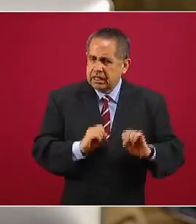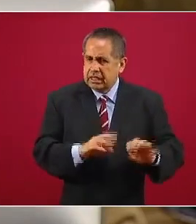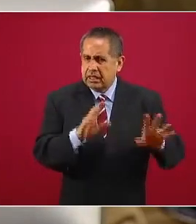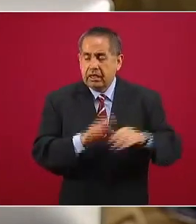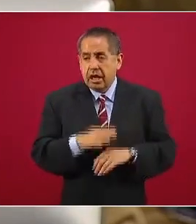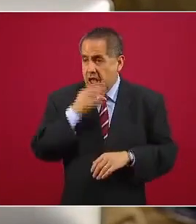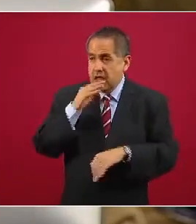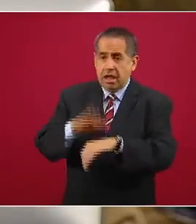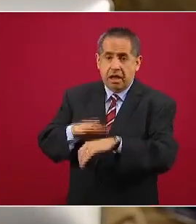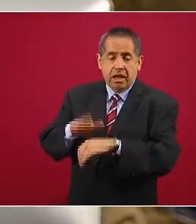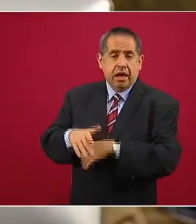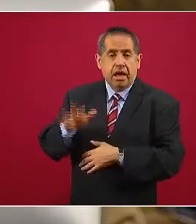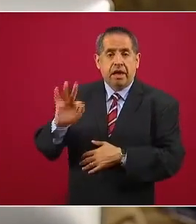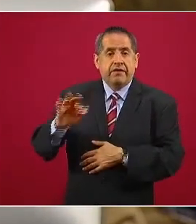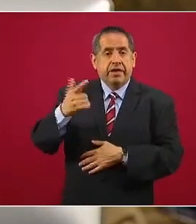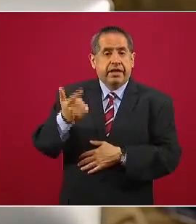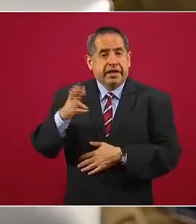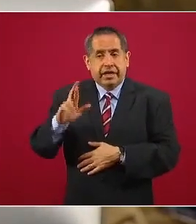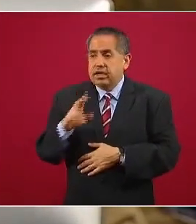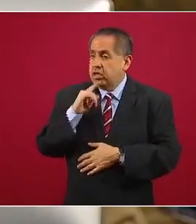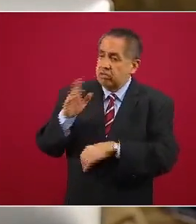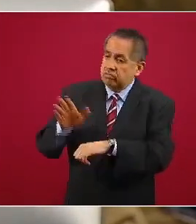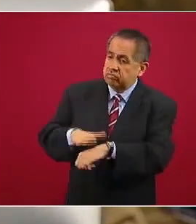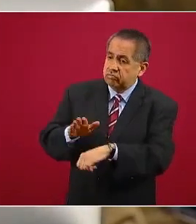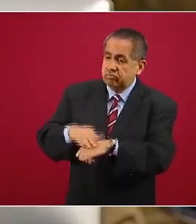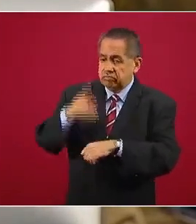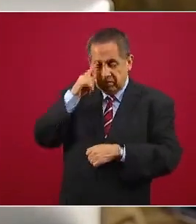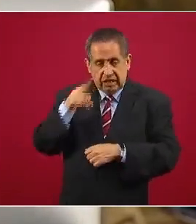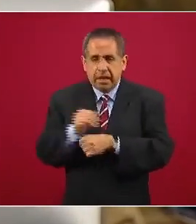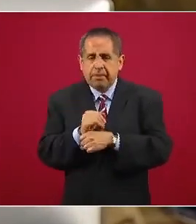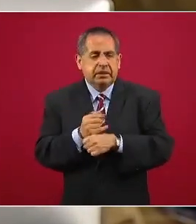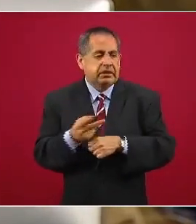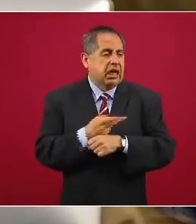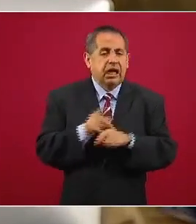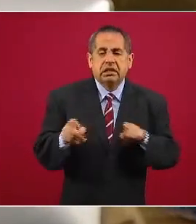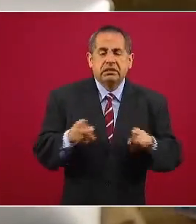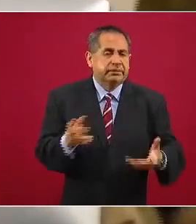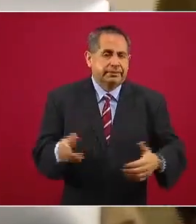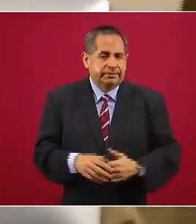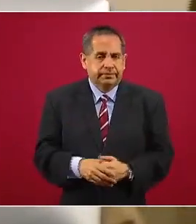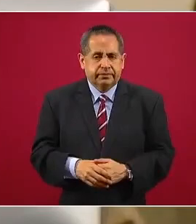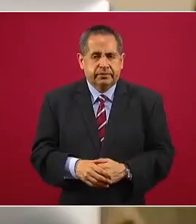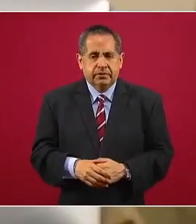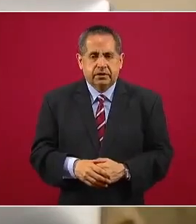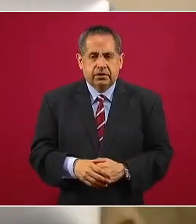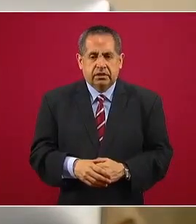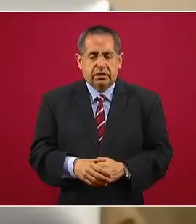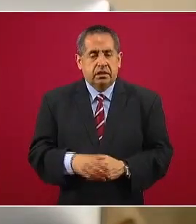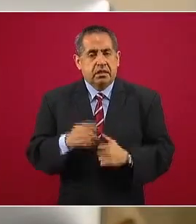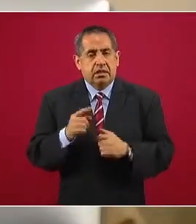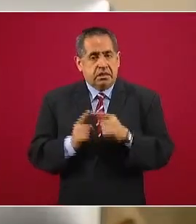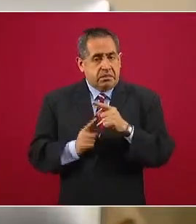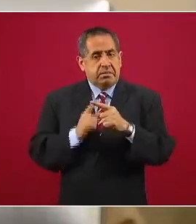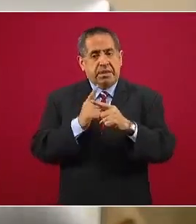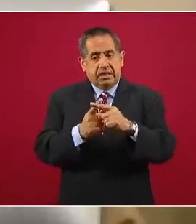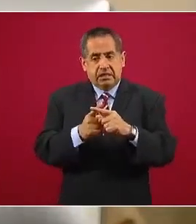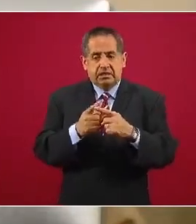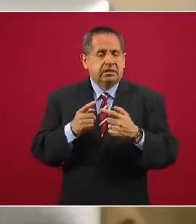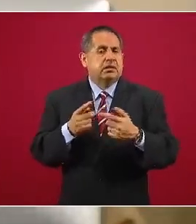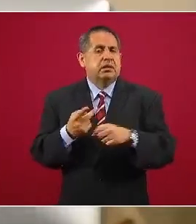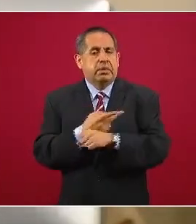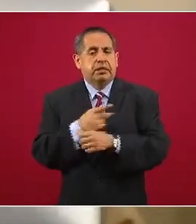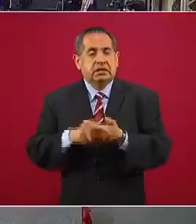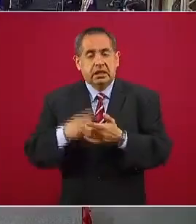la Fiscalía General de la República para que investigue estos hechos. Sumado al anterior, presidente,